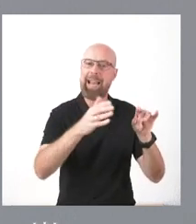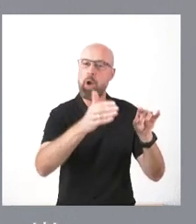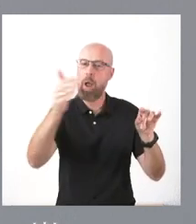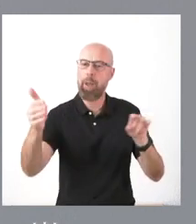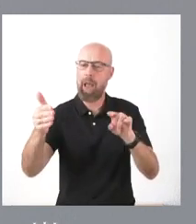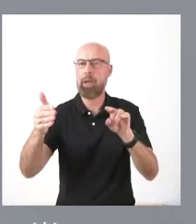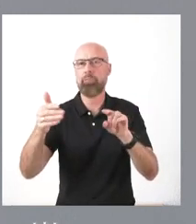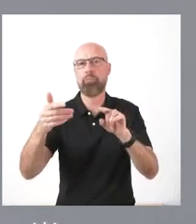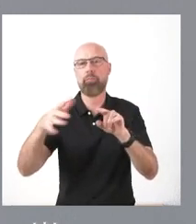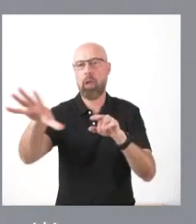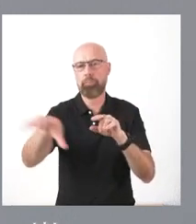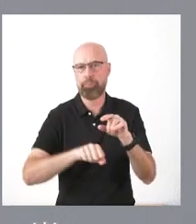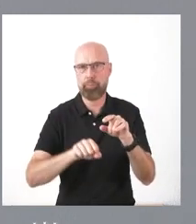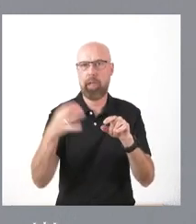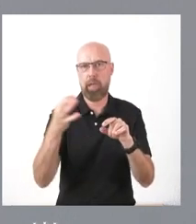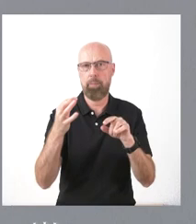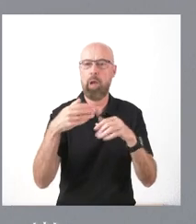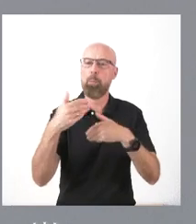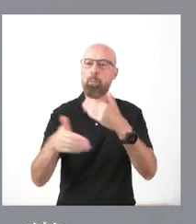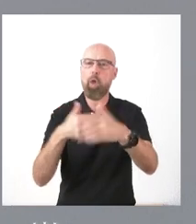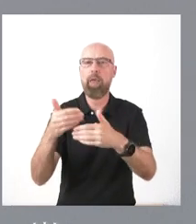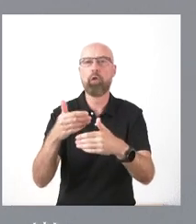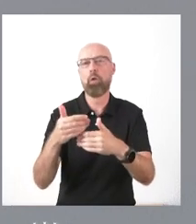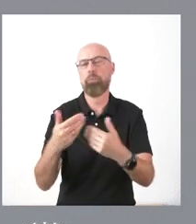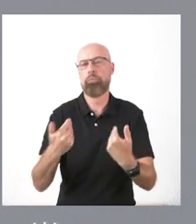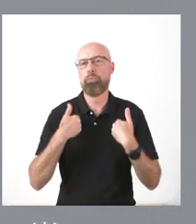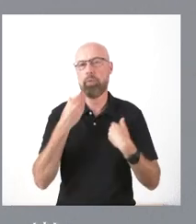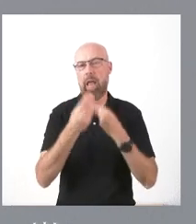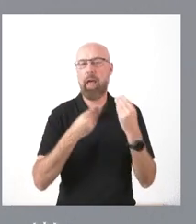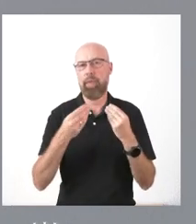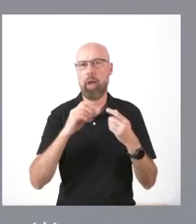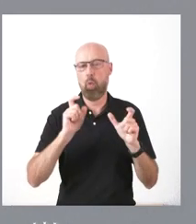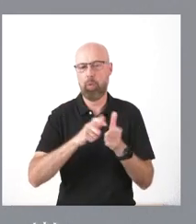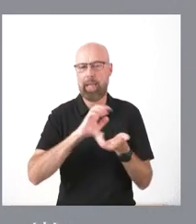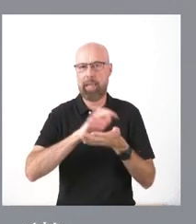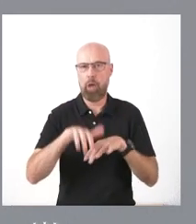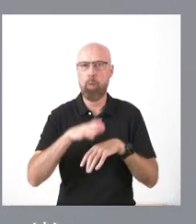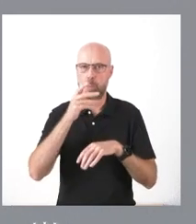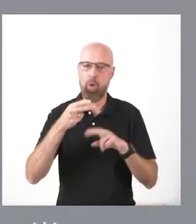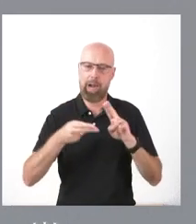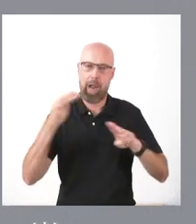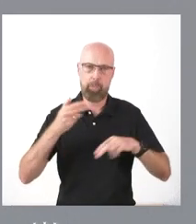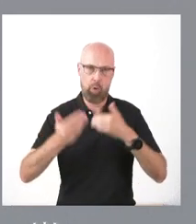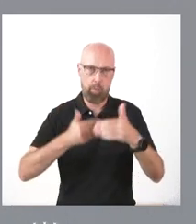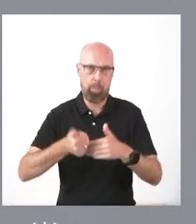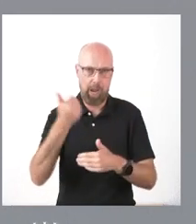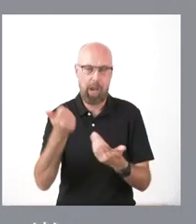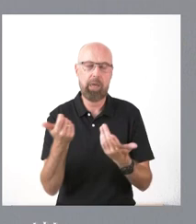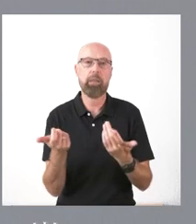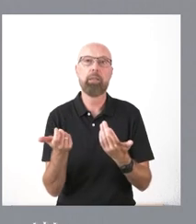expropiación Finalmente lo abordará la junta de Castilla y león que ha demostrado más agilidad en este ámbito y